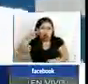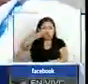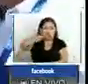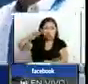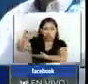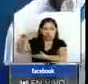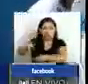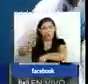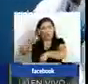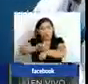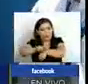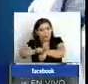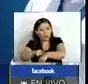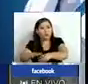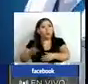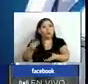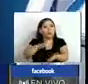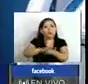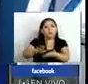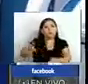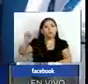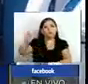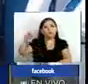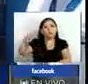con una inversión de $40,000.